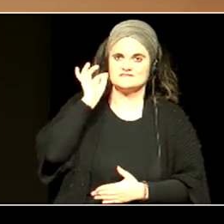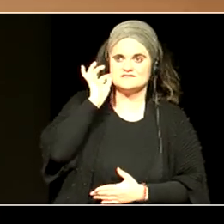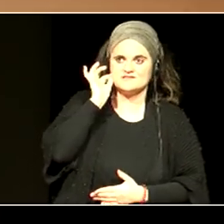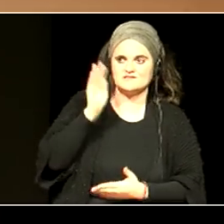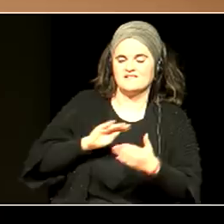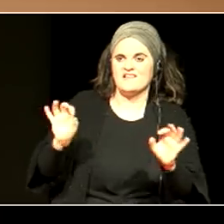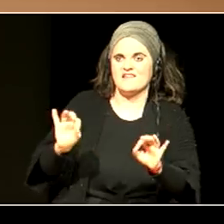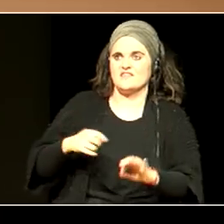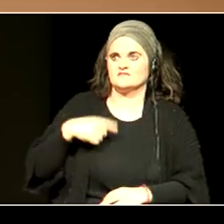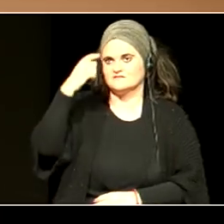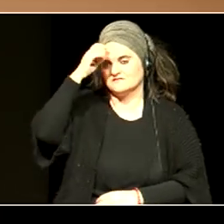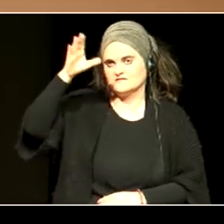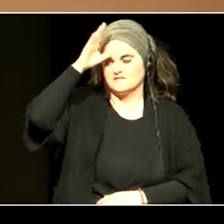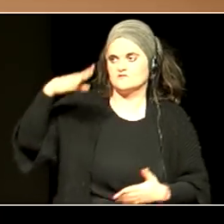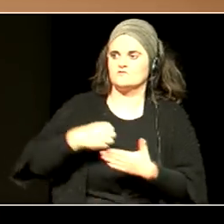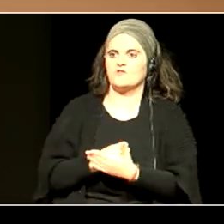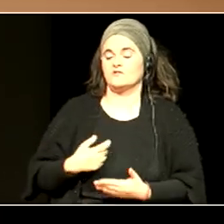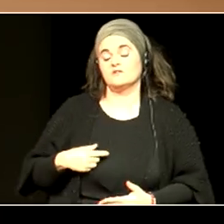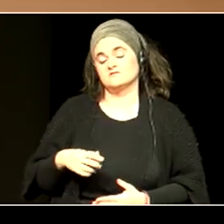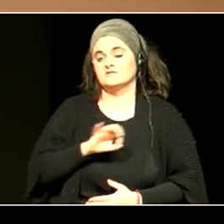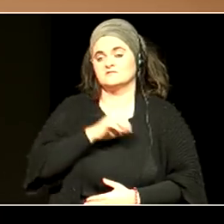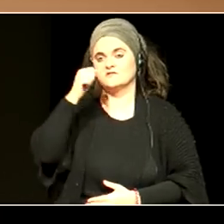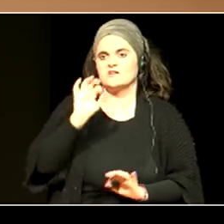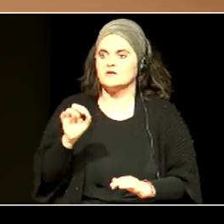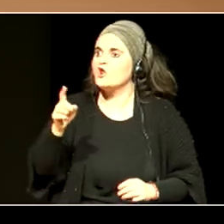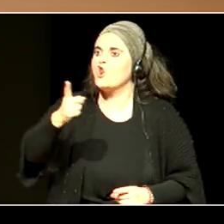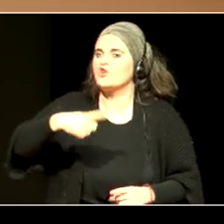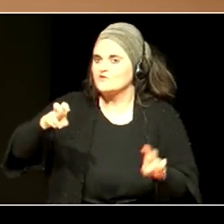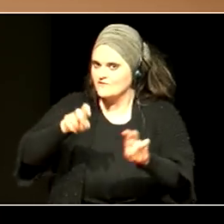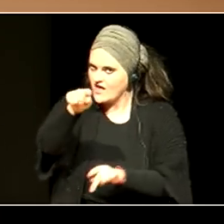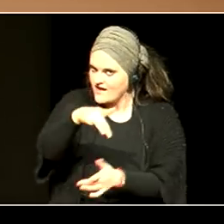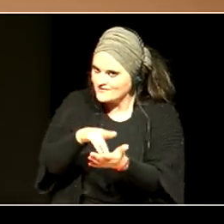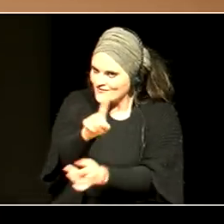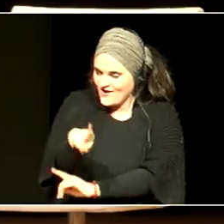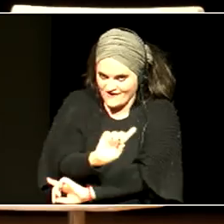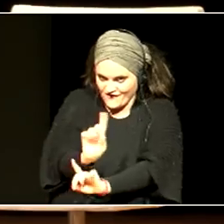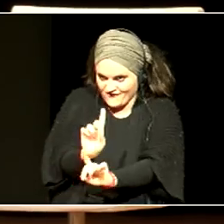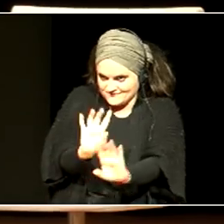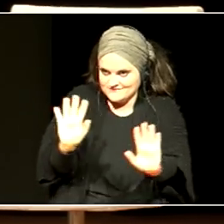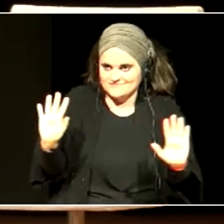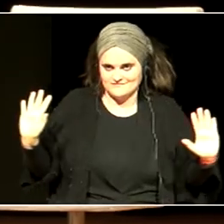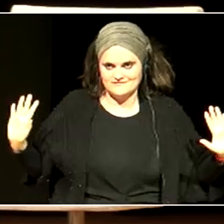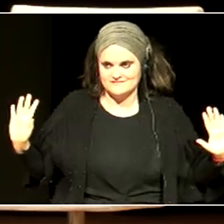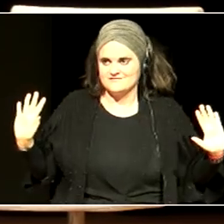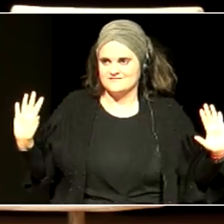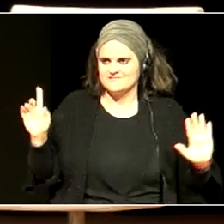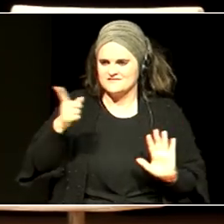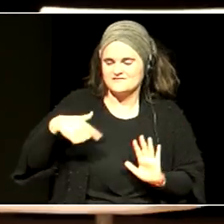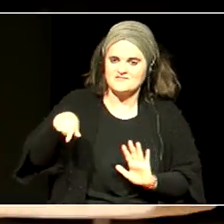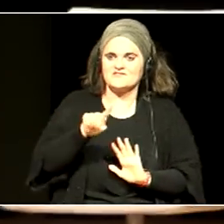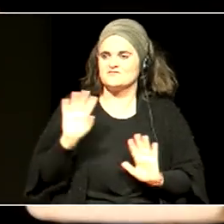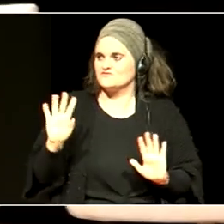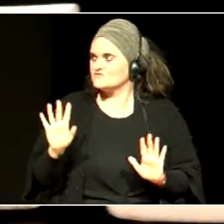todo esto es muy de señor también hay que decirlo no los que estáis aquí por supuestísimo que no eh vamos vamos